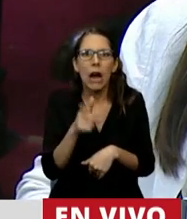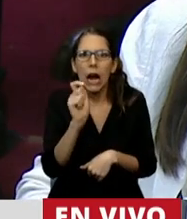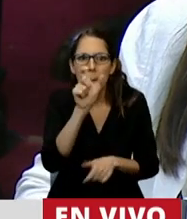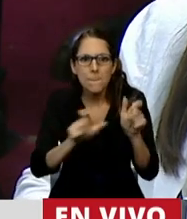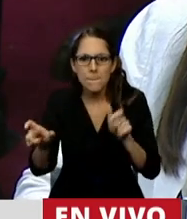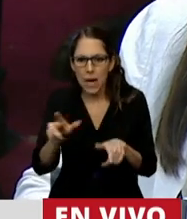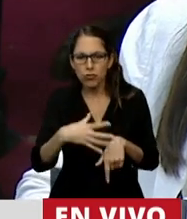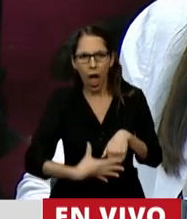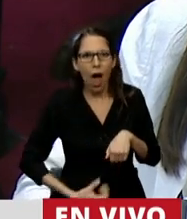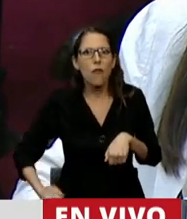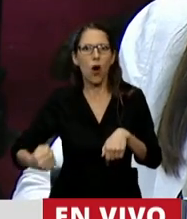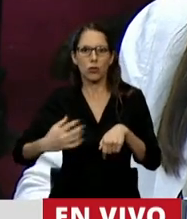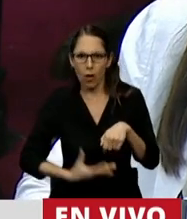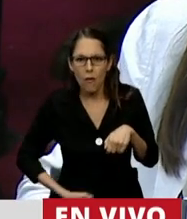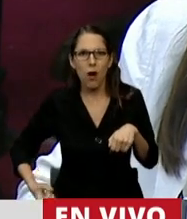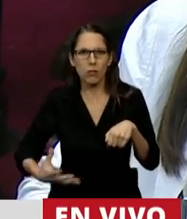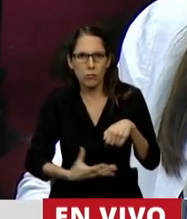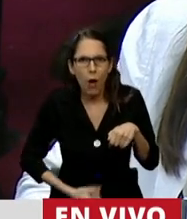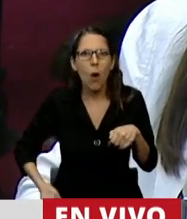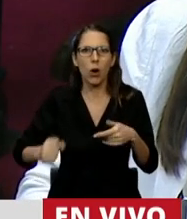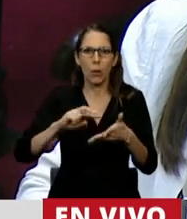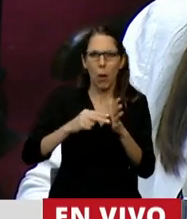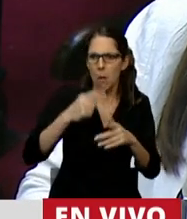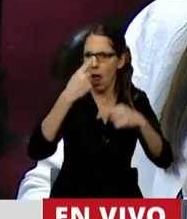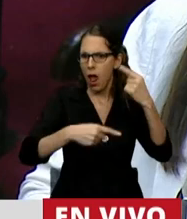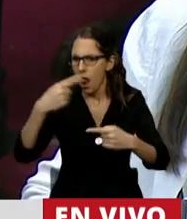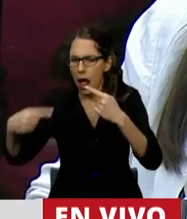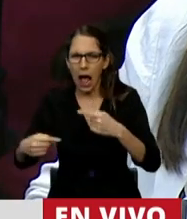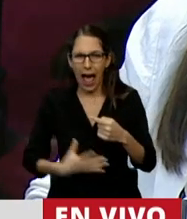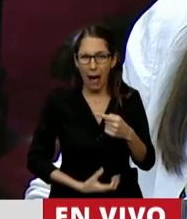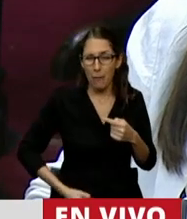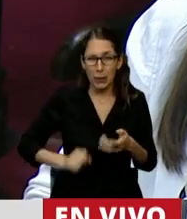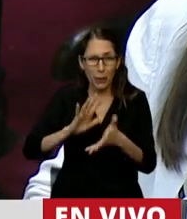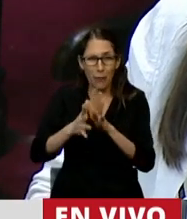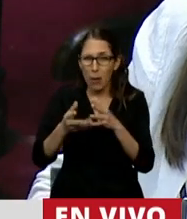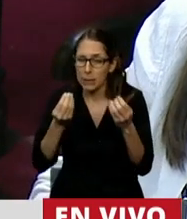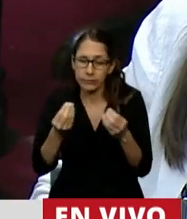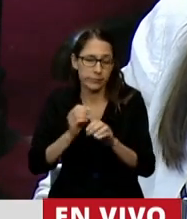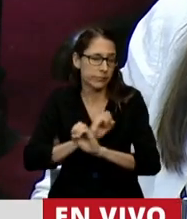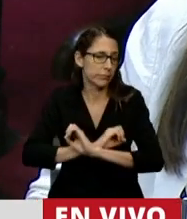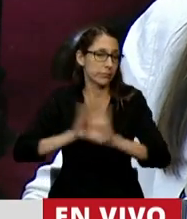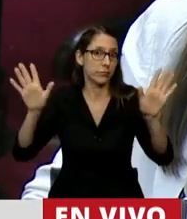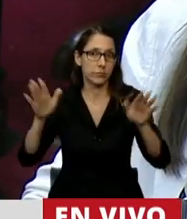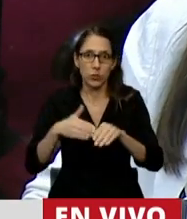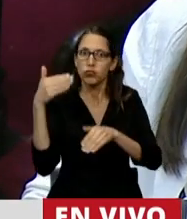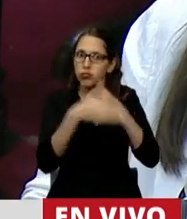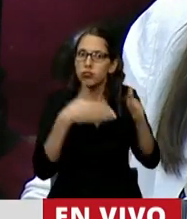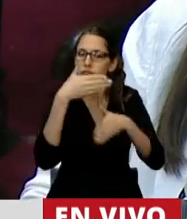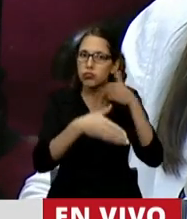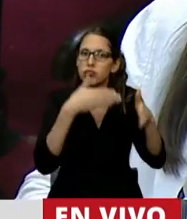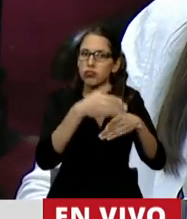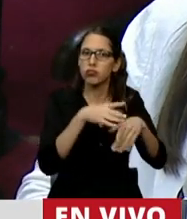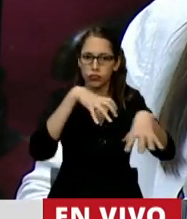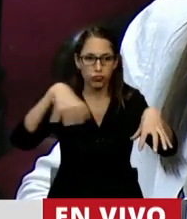sépticos, abortos realizados en las peores condiciones. Y digo que cuando era muy